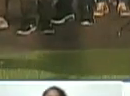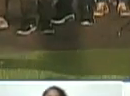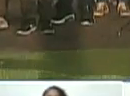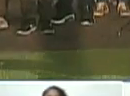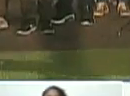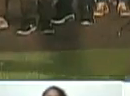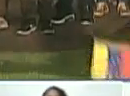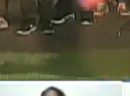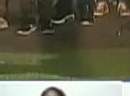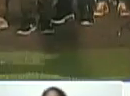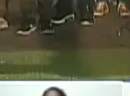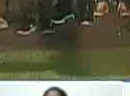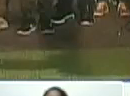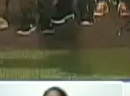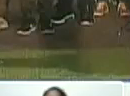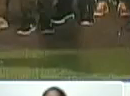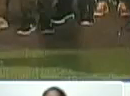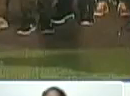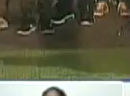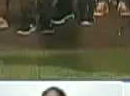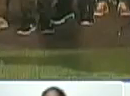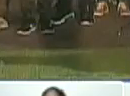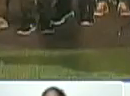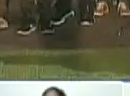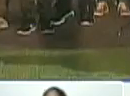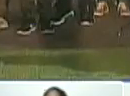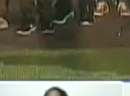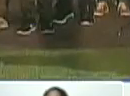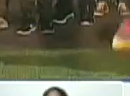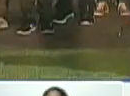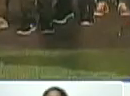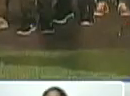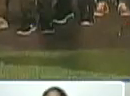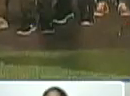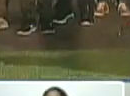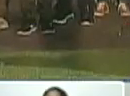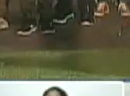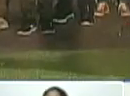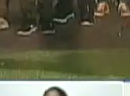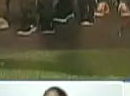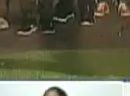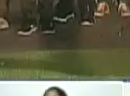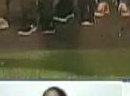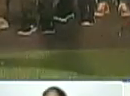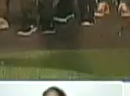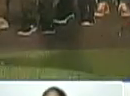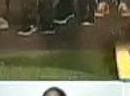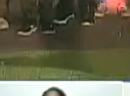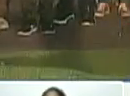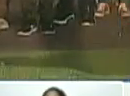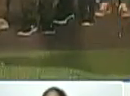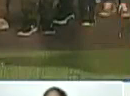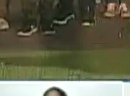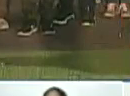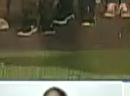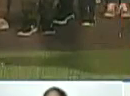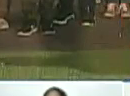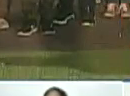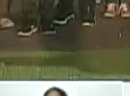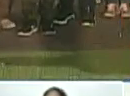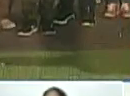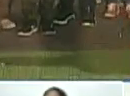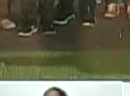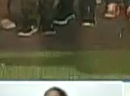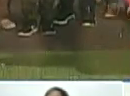El pueblo del Iris es un pueblo rumbero, compadre, lo conozco. Bastante rumba fui al Iris cuando estaba más